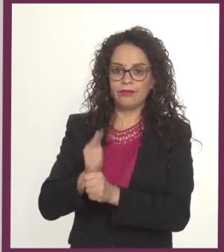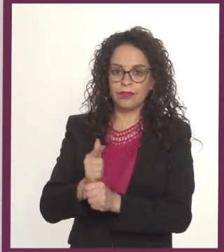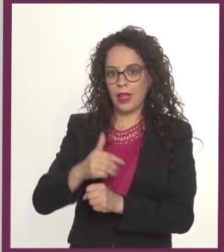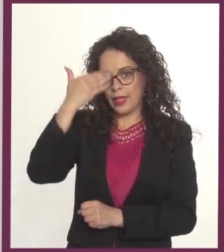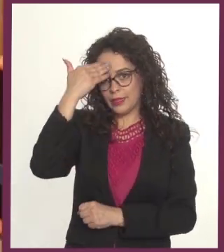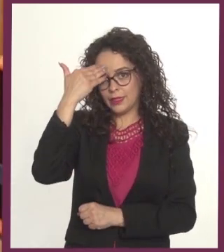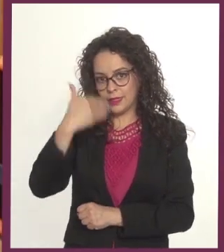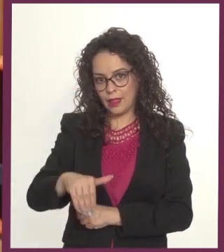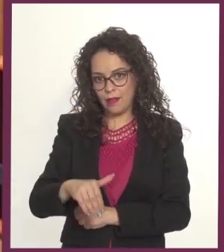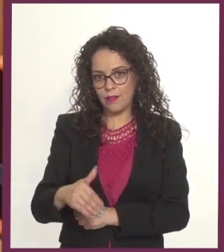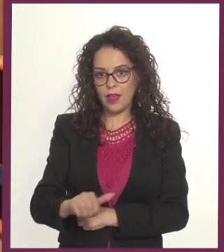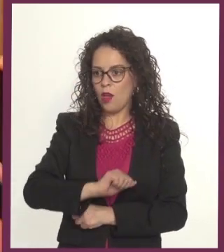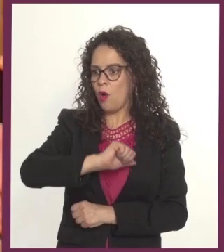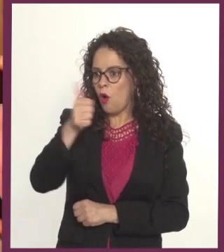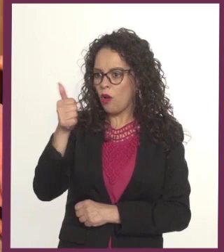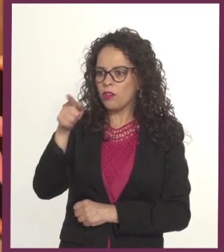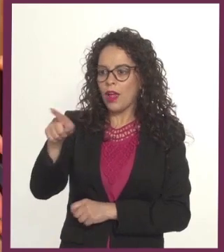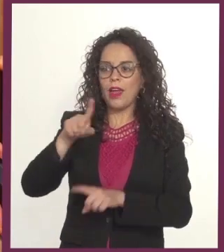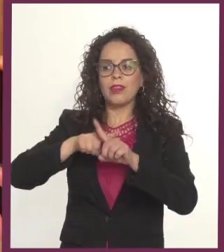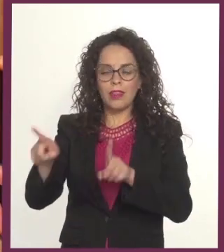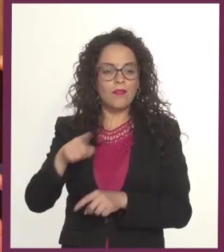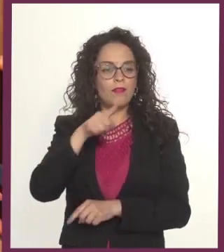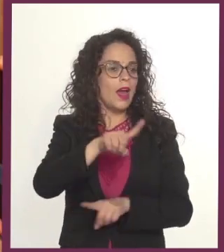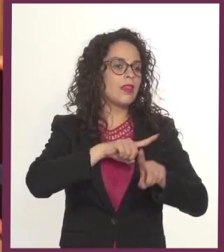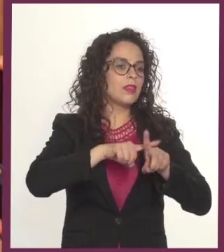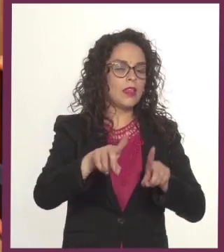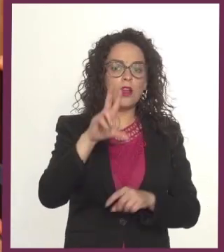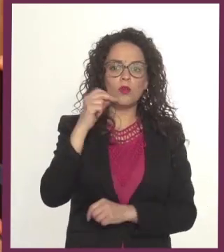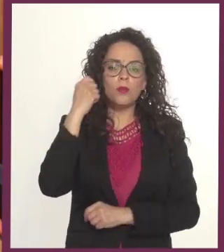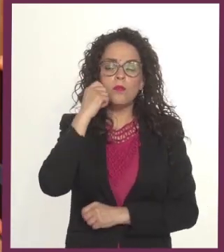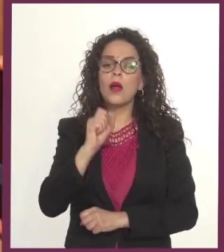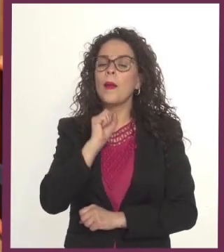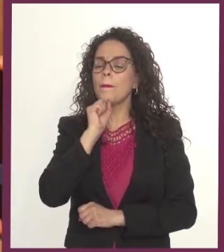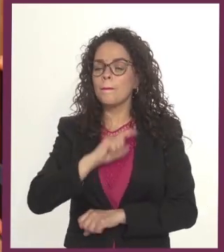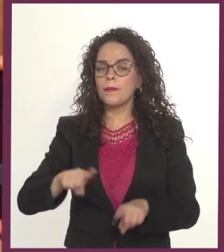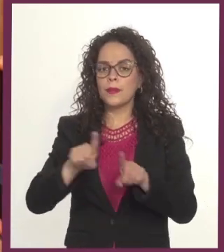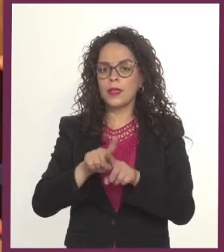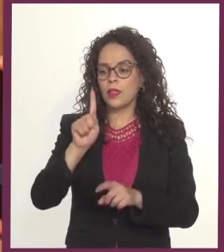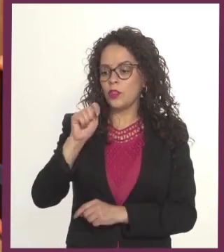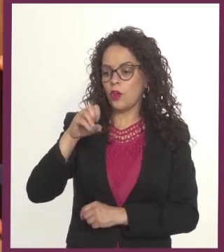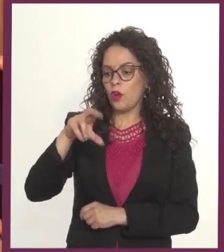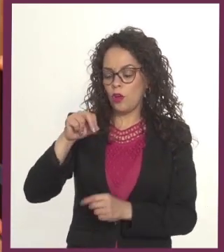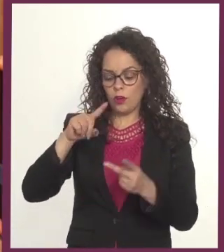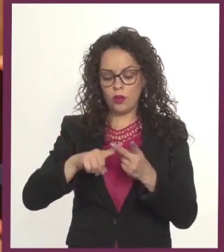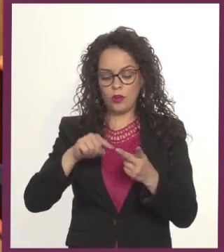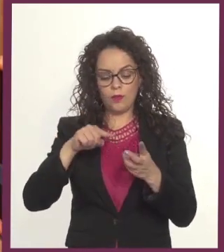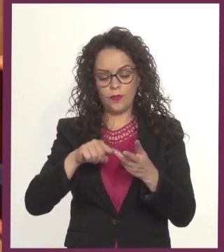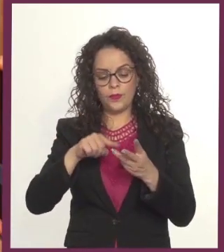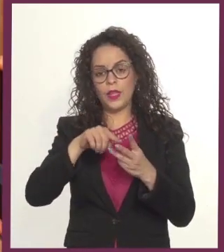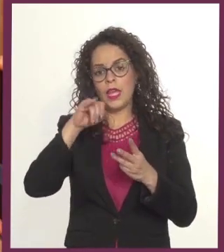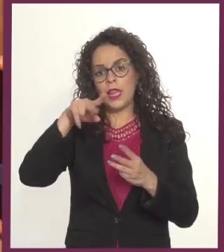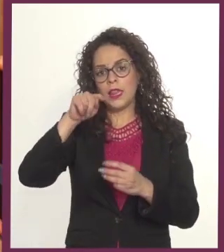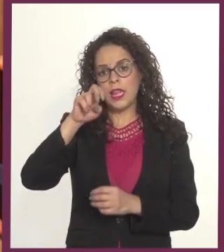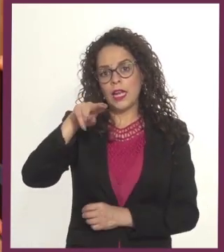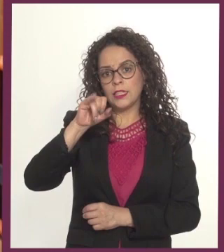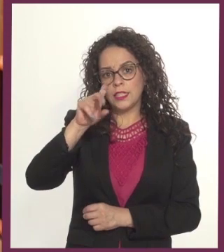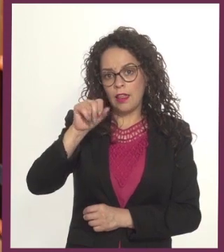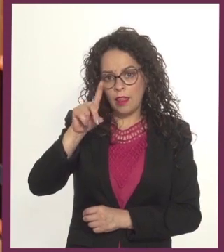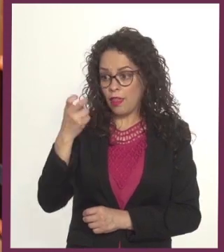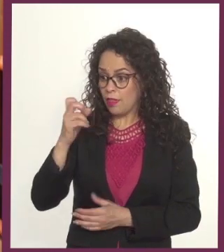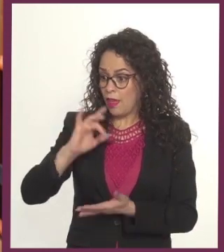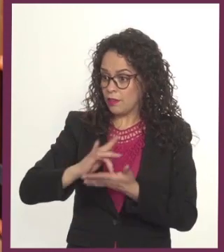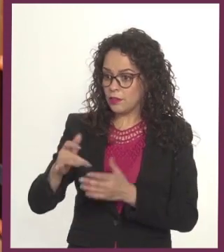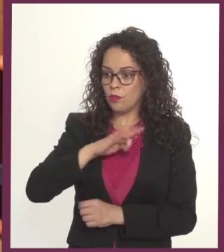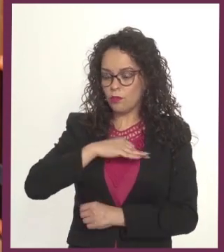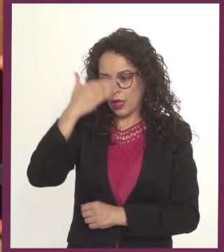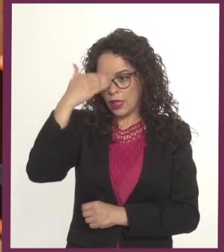y distinguirlo de cualquier otro, aun cuando tenga el mismo tono e intensidad. Gracias al timbre, podemos escuchar la diferencia entre